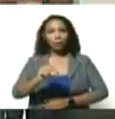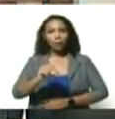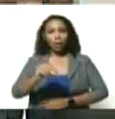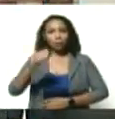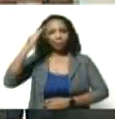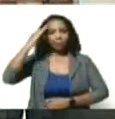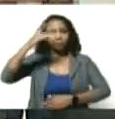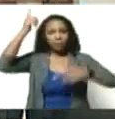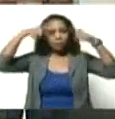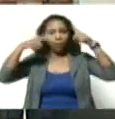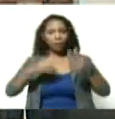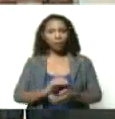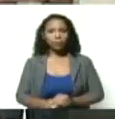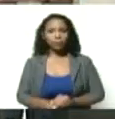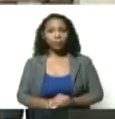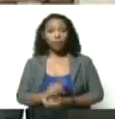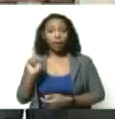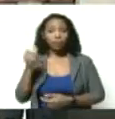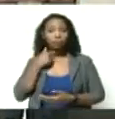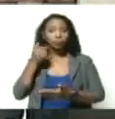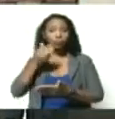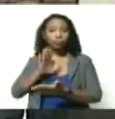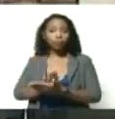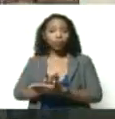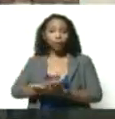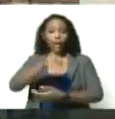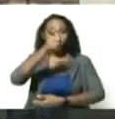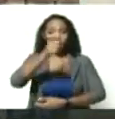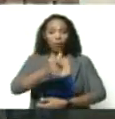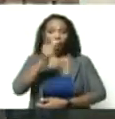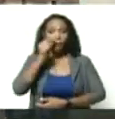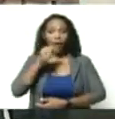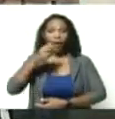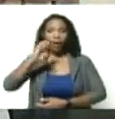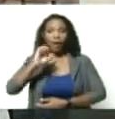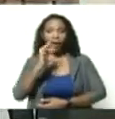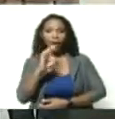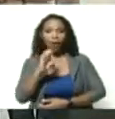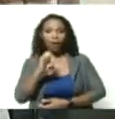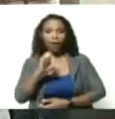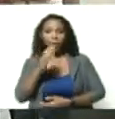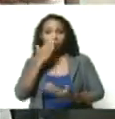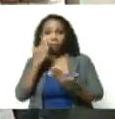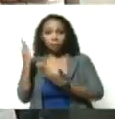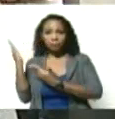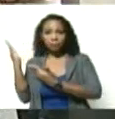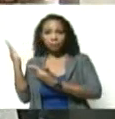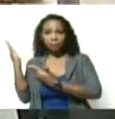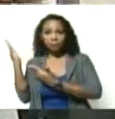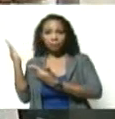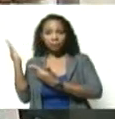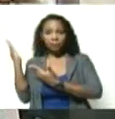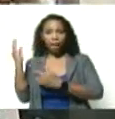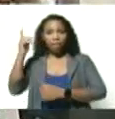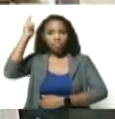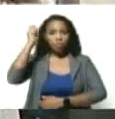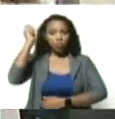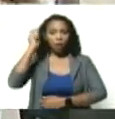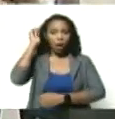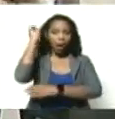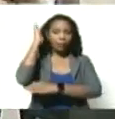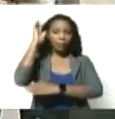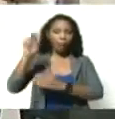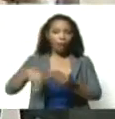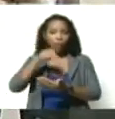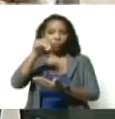comandante Chávez. Restos mortales del ciudadano Earle José Herrera Silva, diputado a la